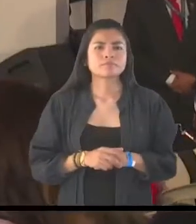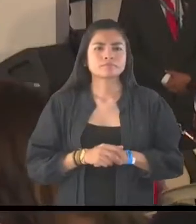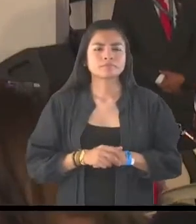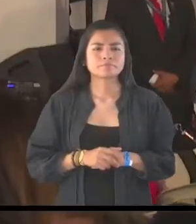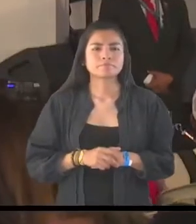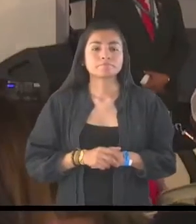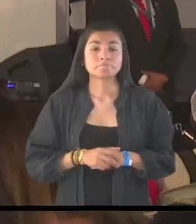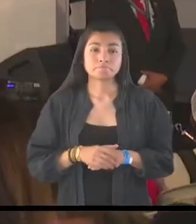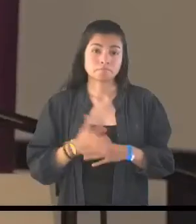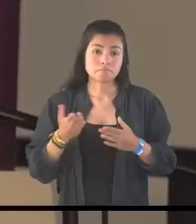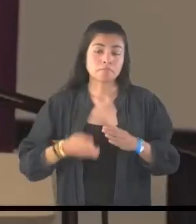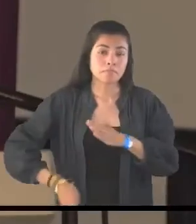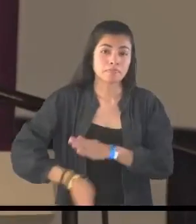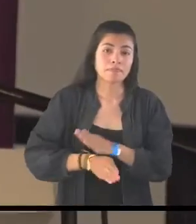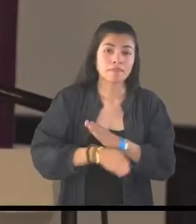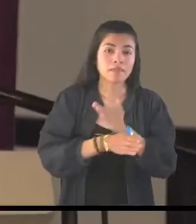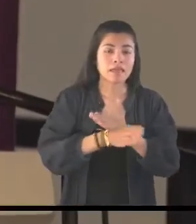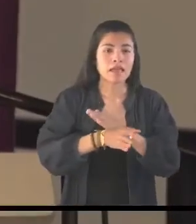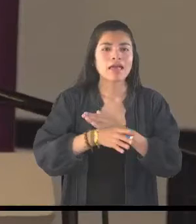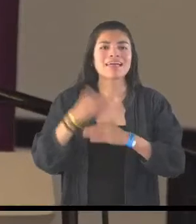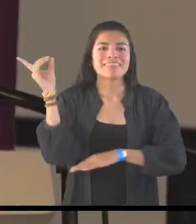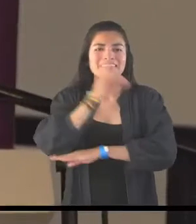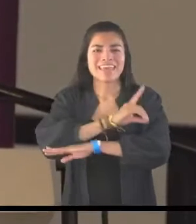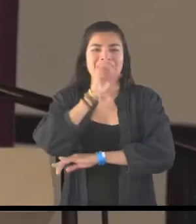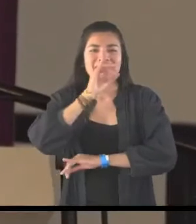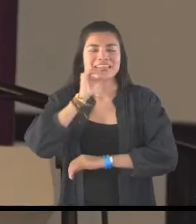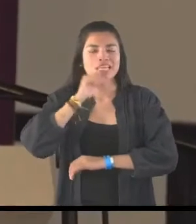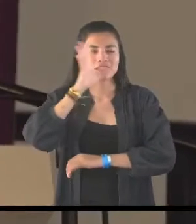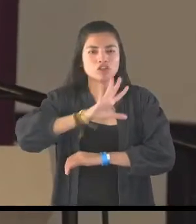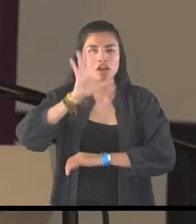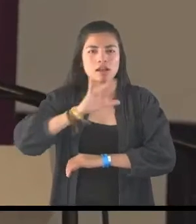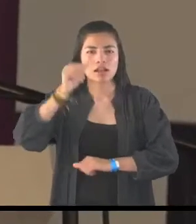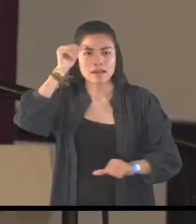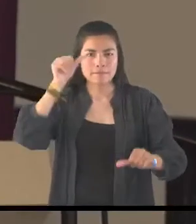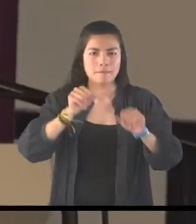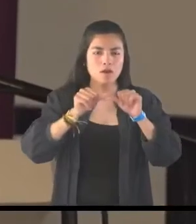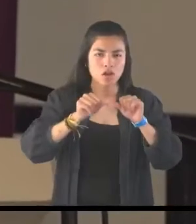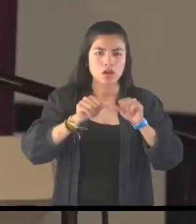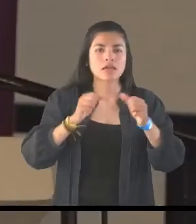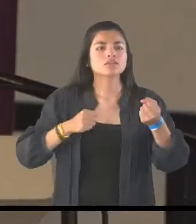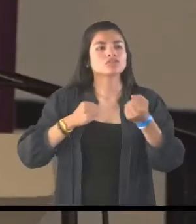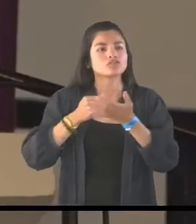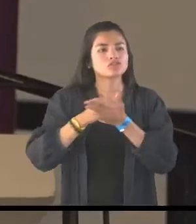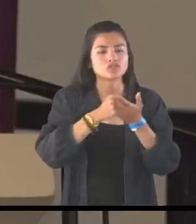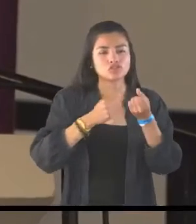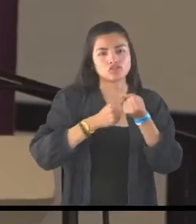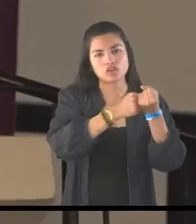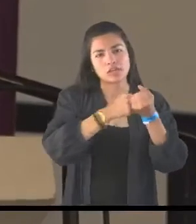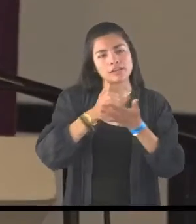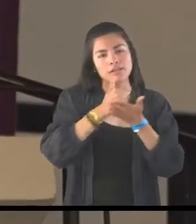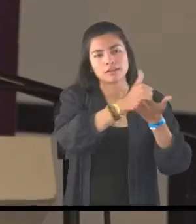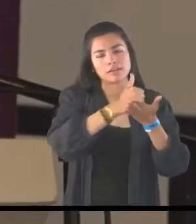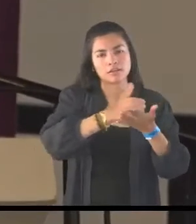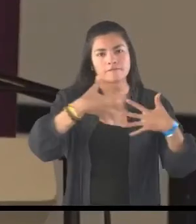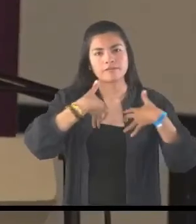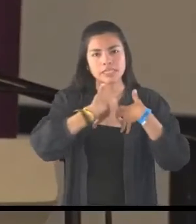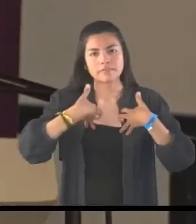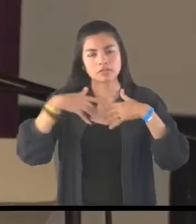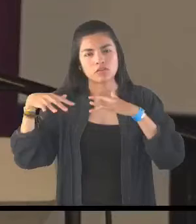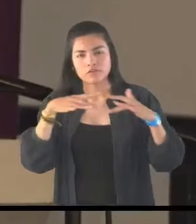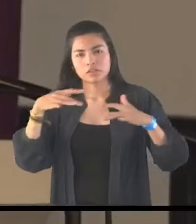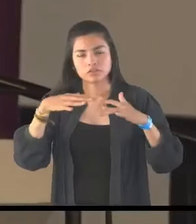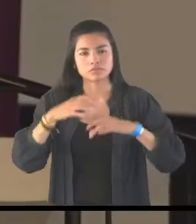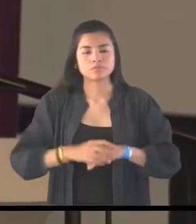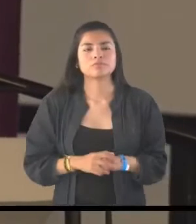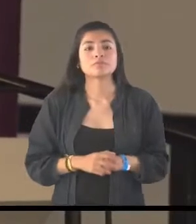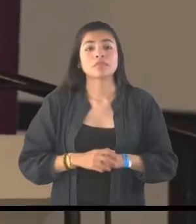Continuando con la conmemoración del Día Nacional de la Memoria y Solidaridad con las Víctimas del Conflicto Armado, se hará entrega simbólica de 3 cartas